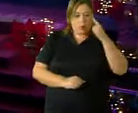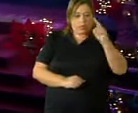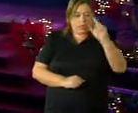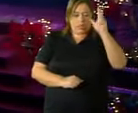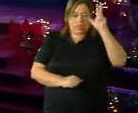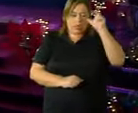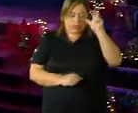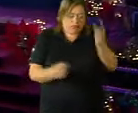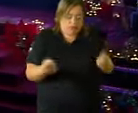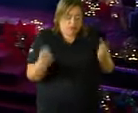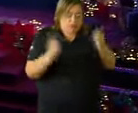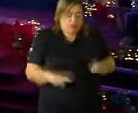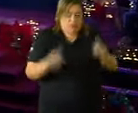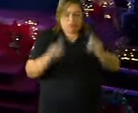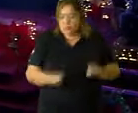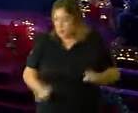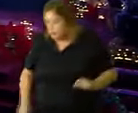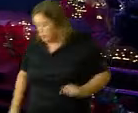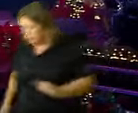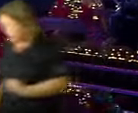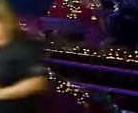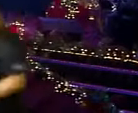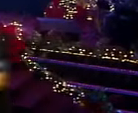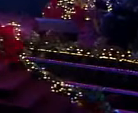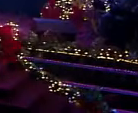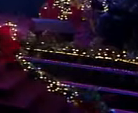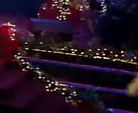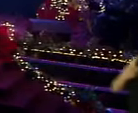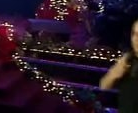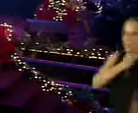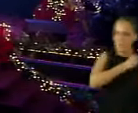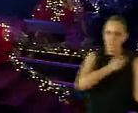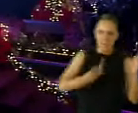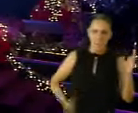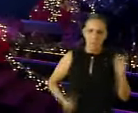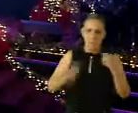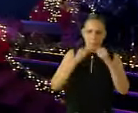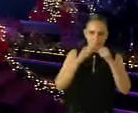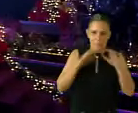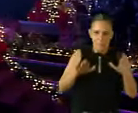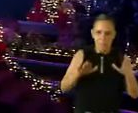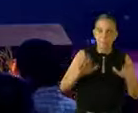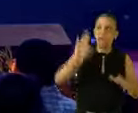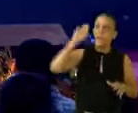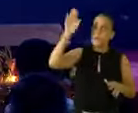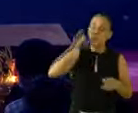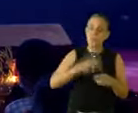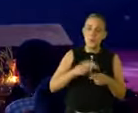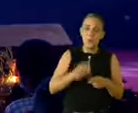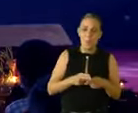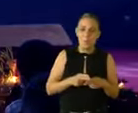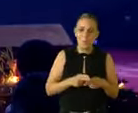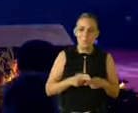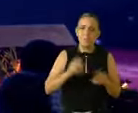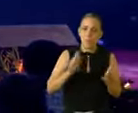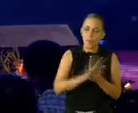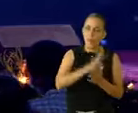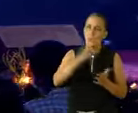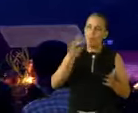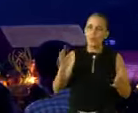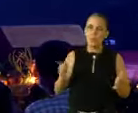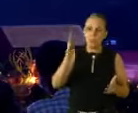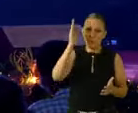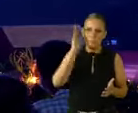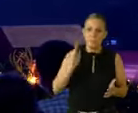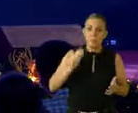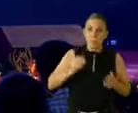pasó? Bueno, que el Señor les bendiga. A su nombre. Gloria a Dios. ¿Verdad?